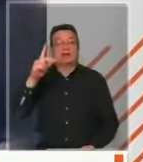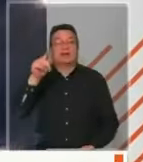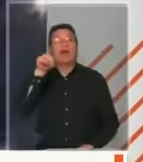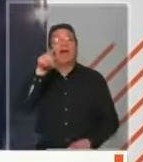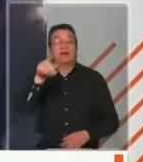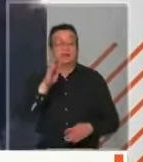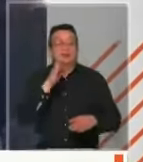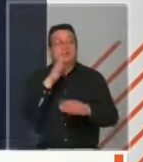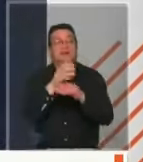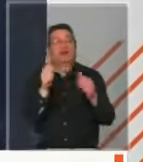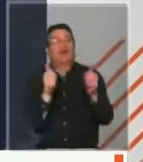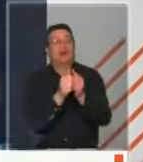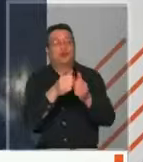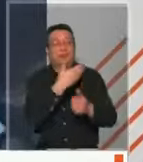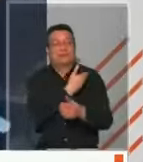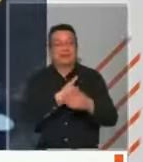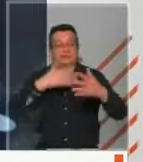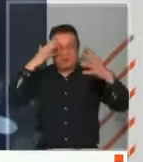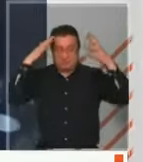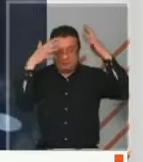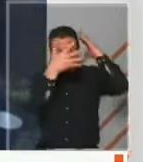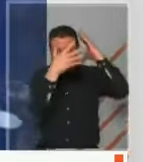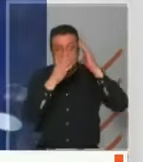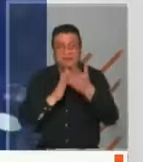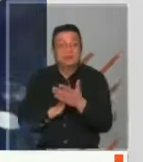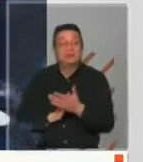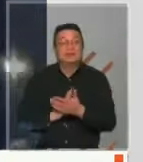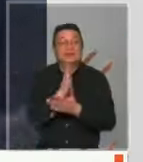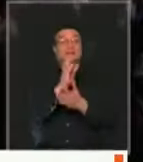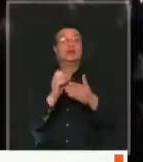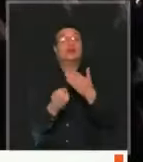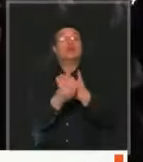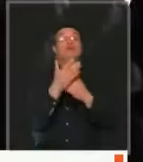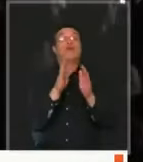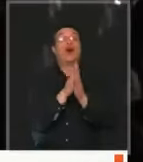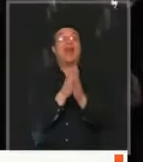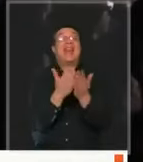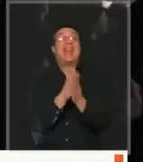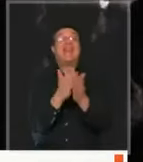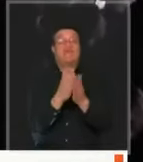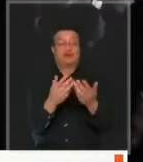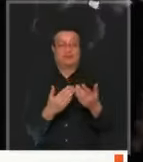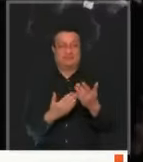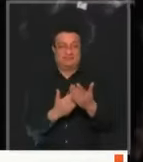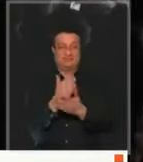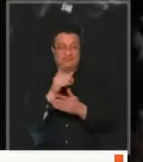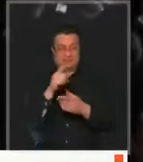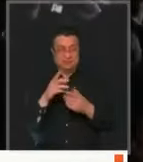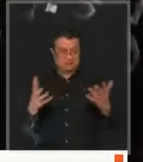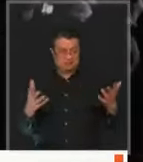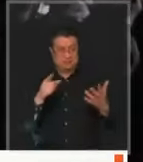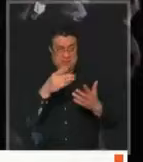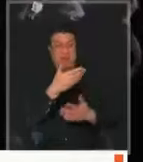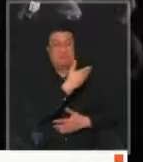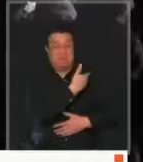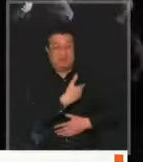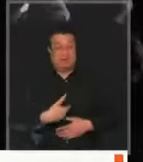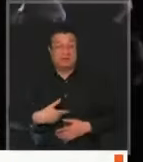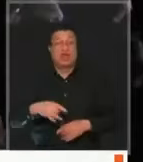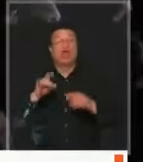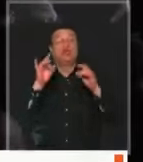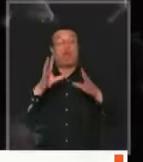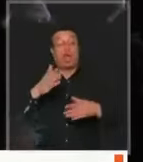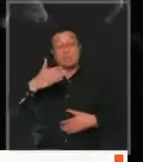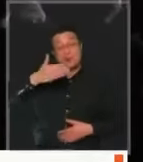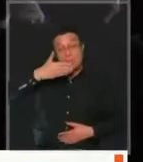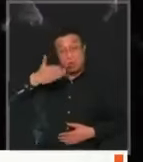mandatario Javier Milei en el lanzamiento de su nuevo libro, un evento inédito en el que el presidente no solo da un